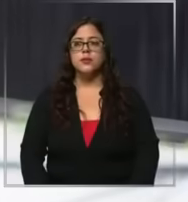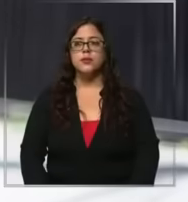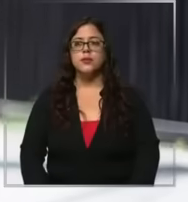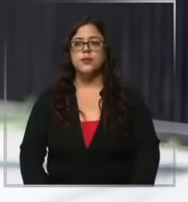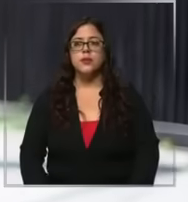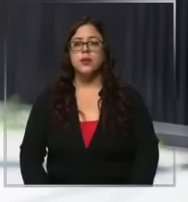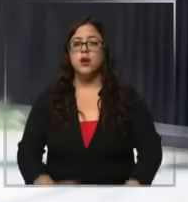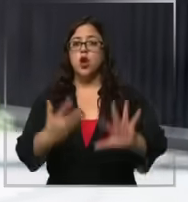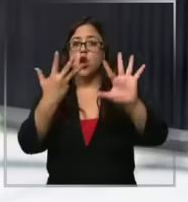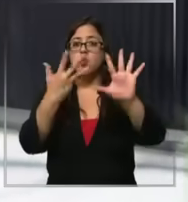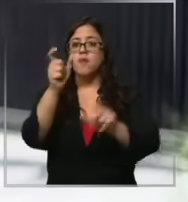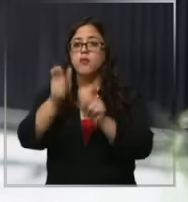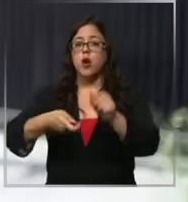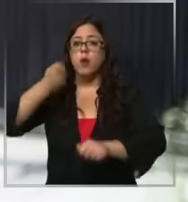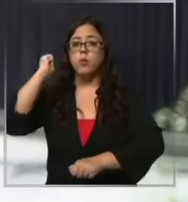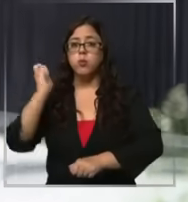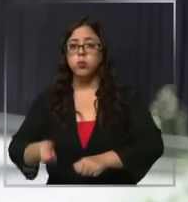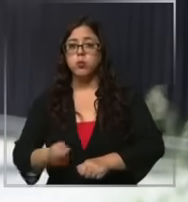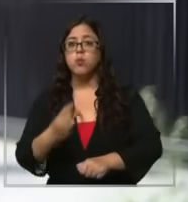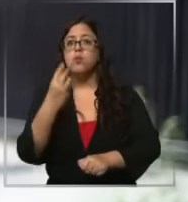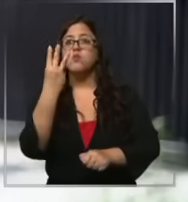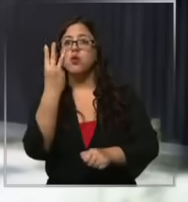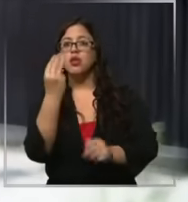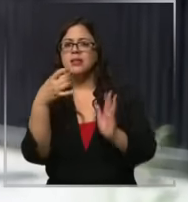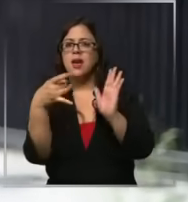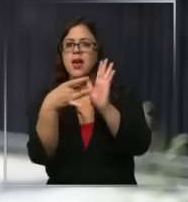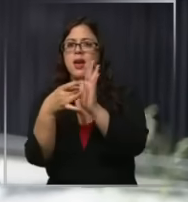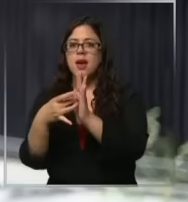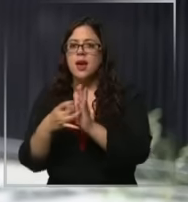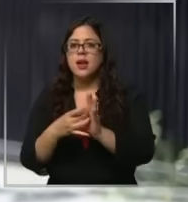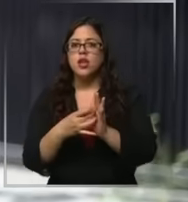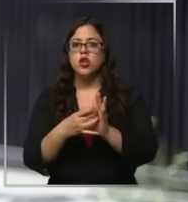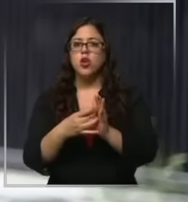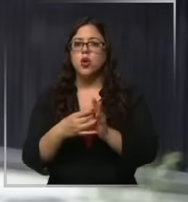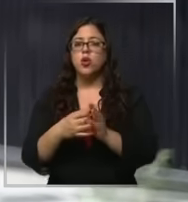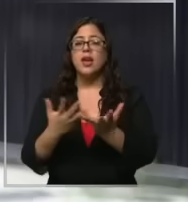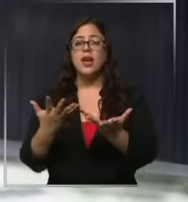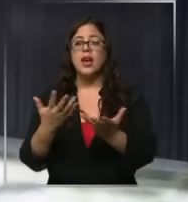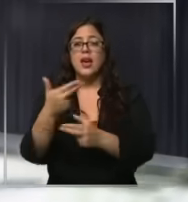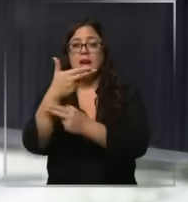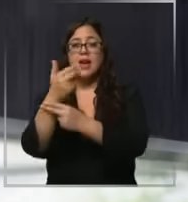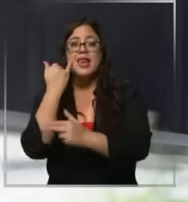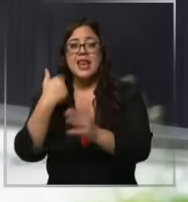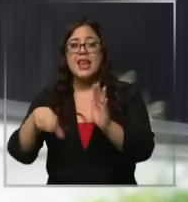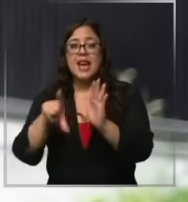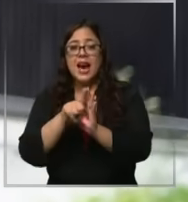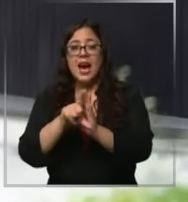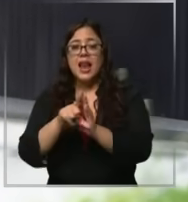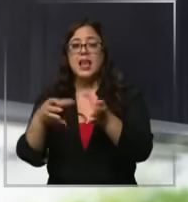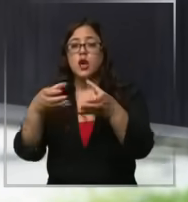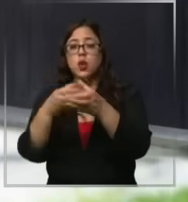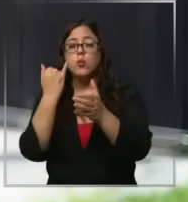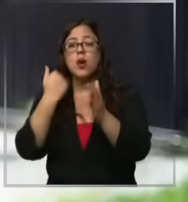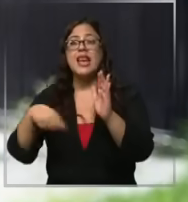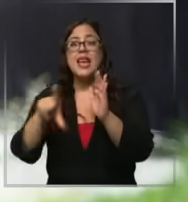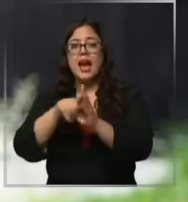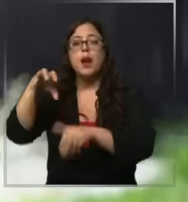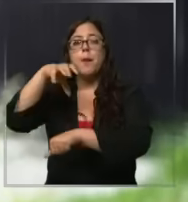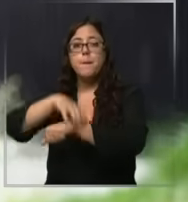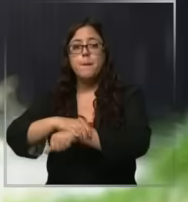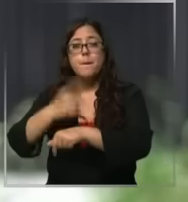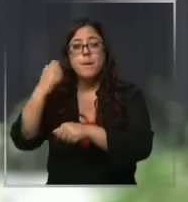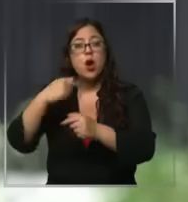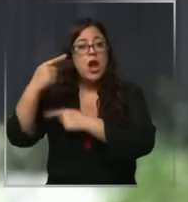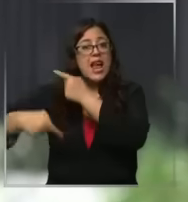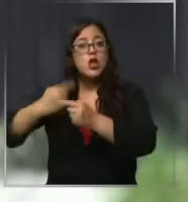9 imputados, formalizados por 13 robos, la tenencia ilegal de armas, asociación ilícita, quedan en prisión preventiva. Historia que, eso sí, no